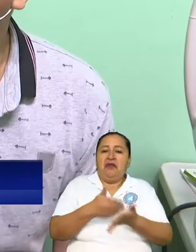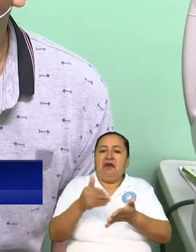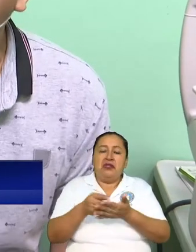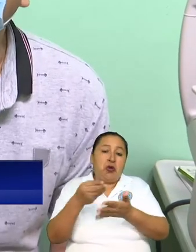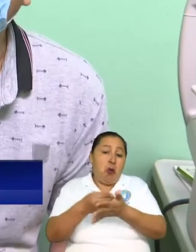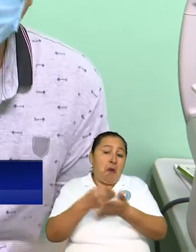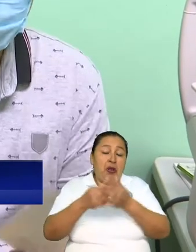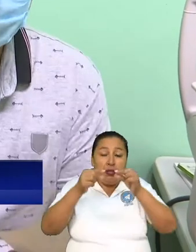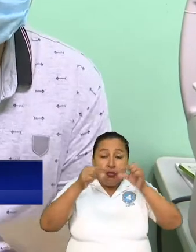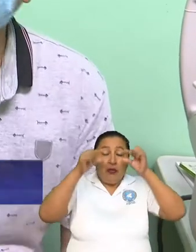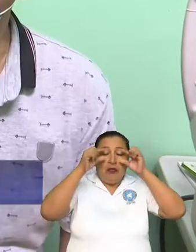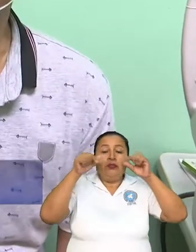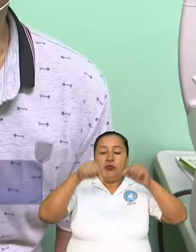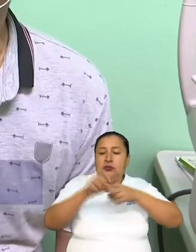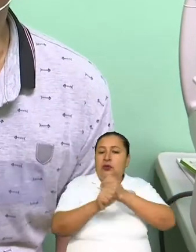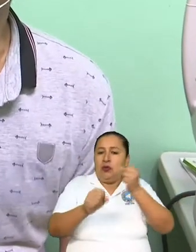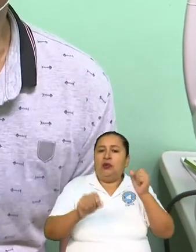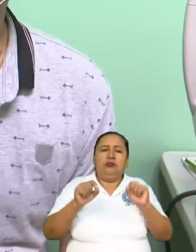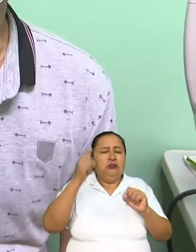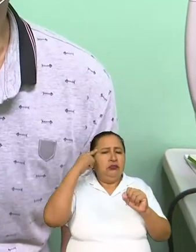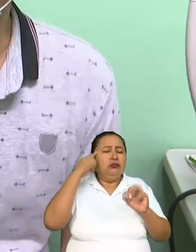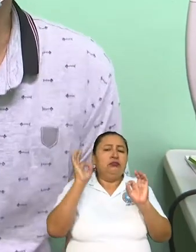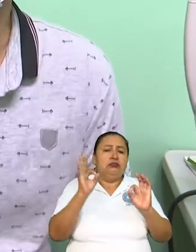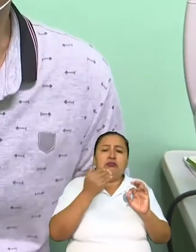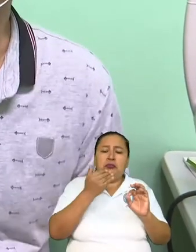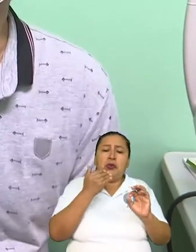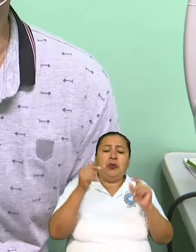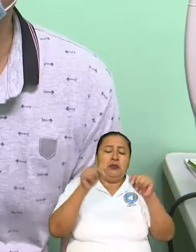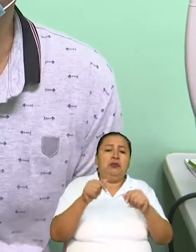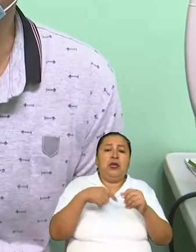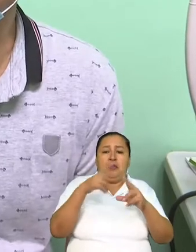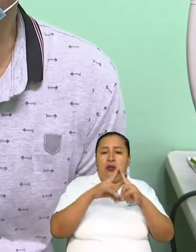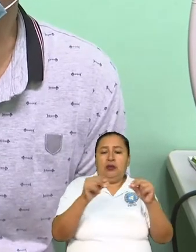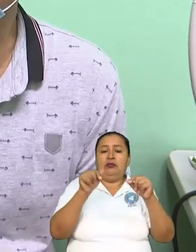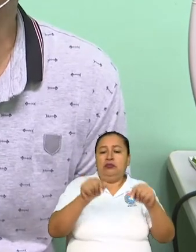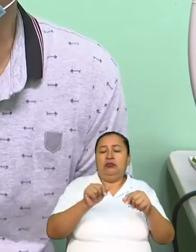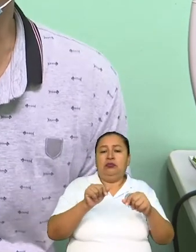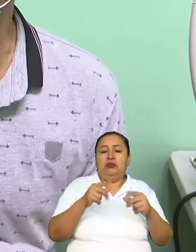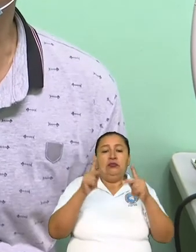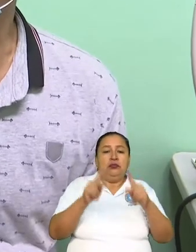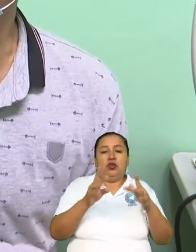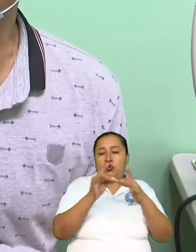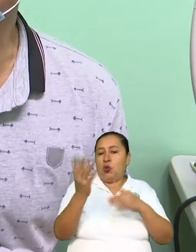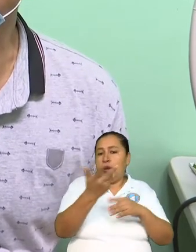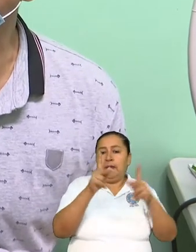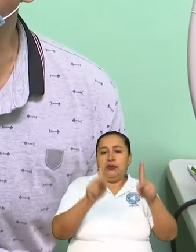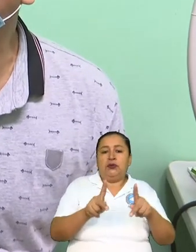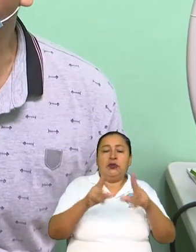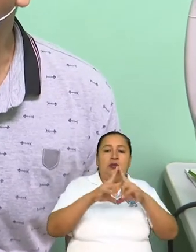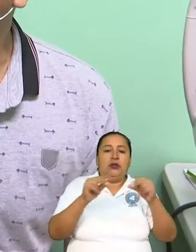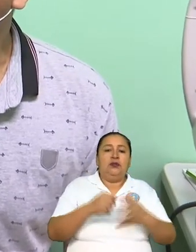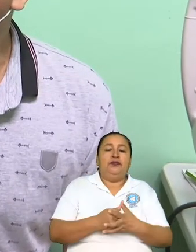un lente y esta jornada me parece que es muy buena para el país y todas las personas pues, de